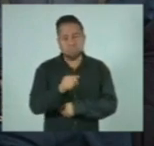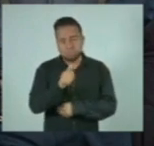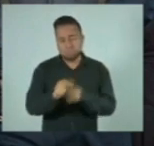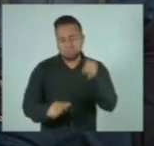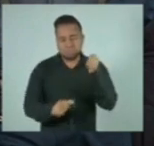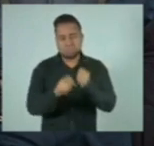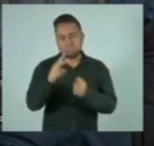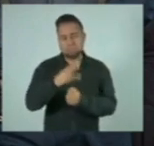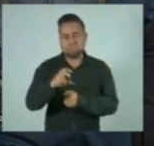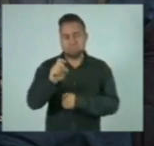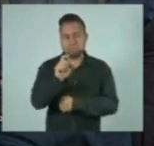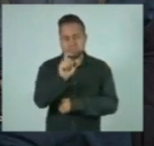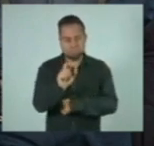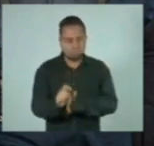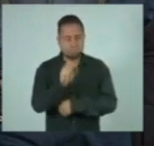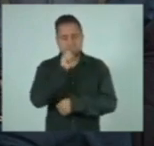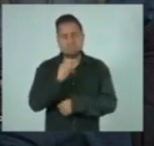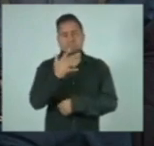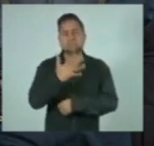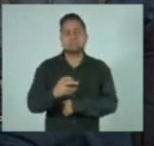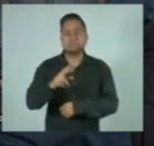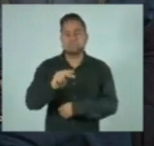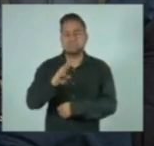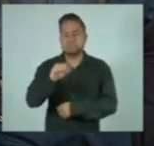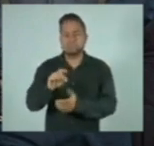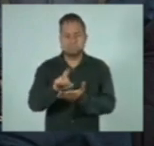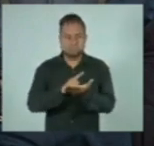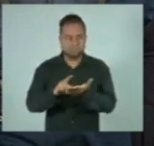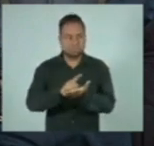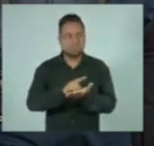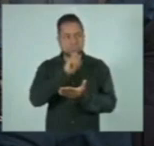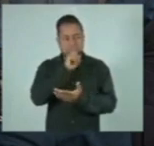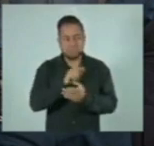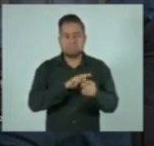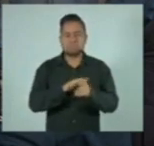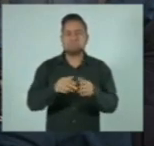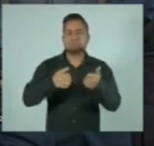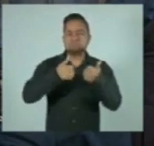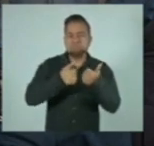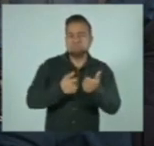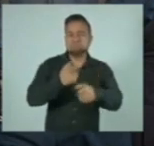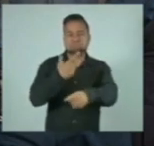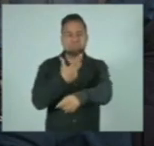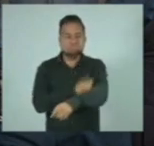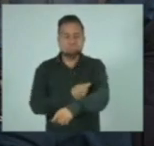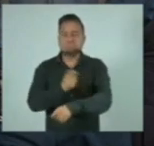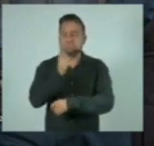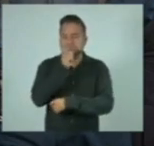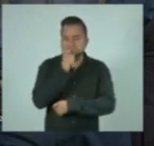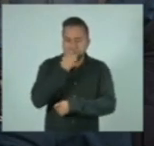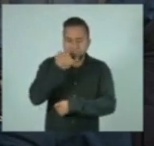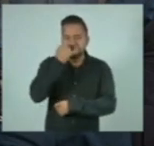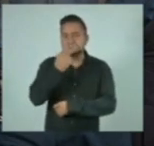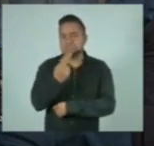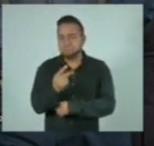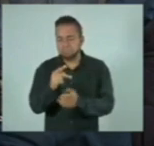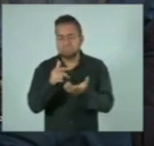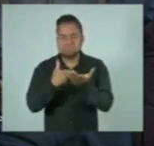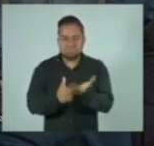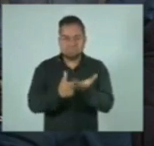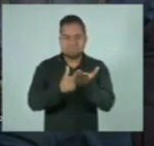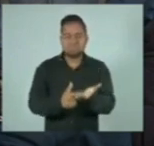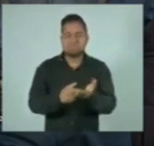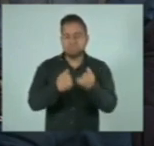320 municiones, 589 dosis de drogas, entre cristal, marihuana, heroína, cocaína, 25 gramos de cocaína